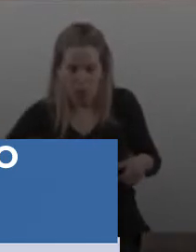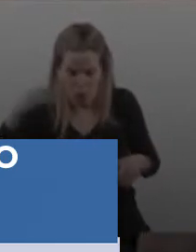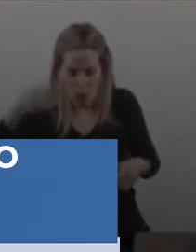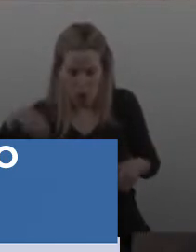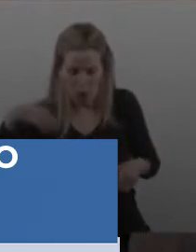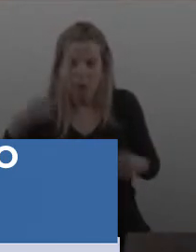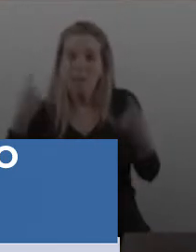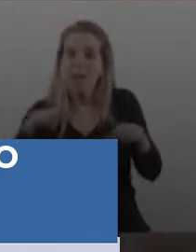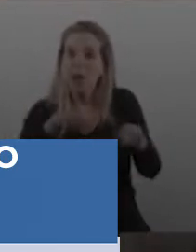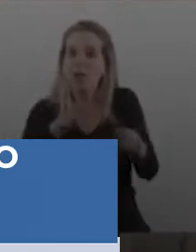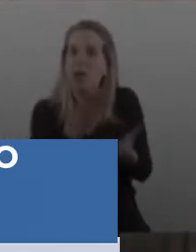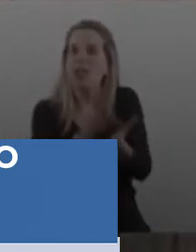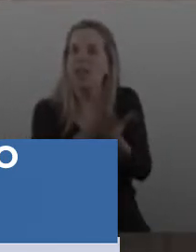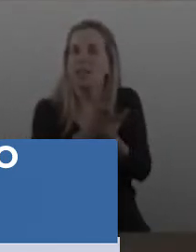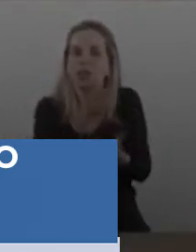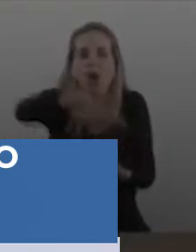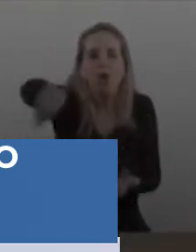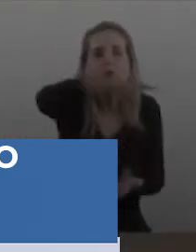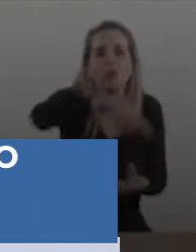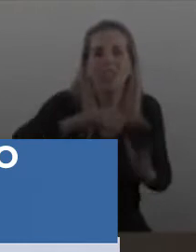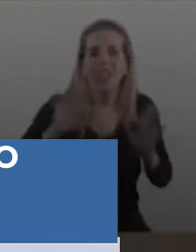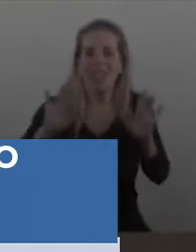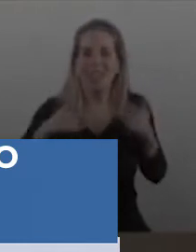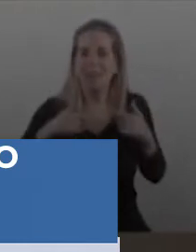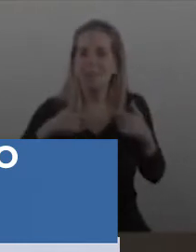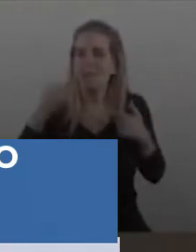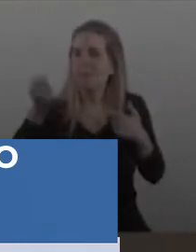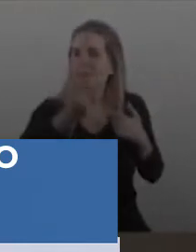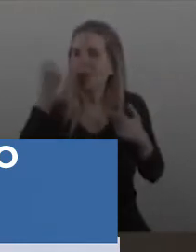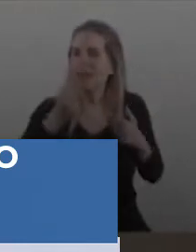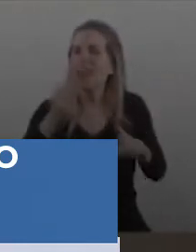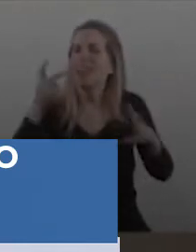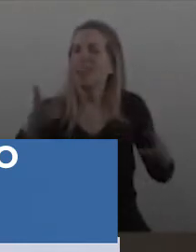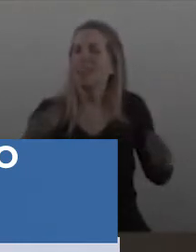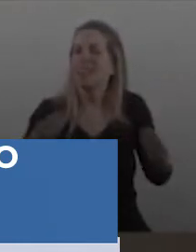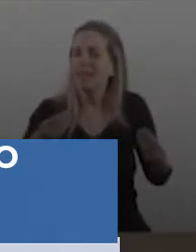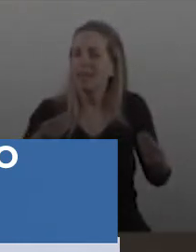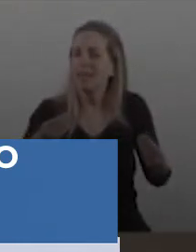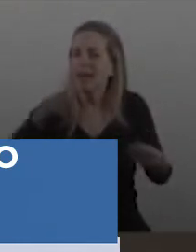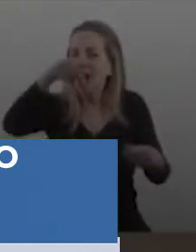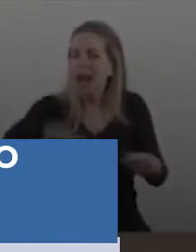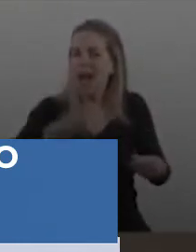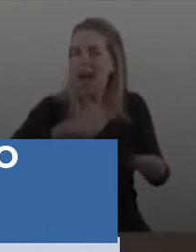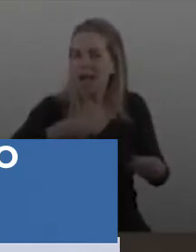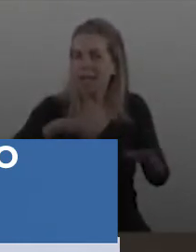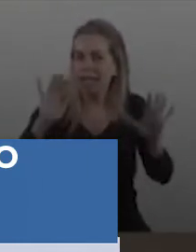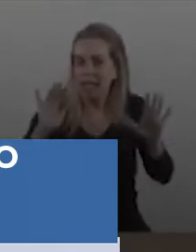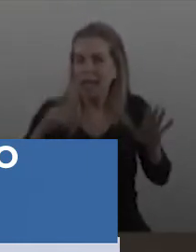ustedes, por eso hay que hacerlo. Y lo que más me interesa remarcar, en esta Argentina donde todos los